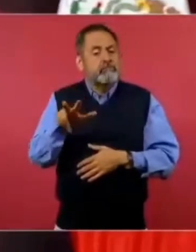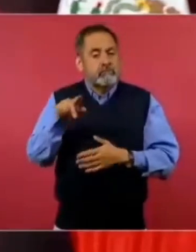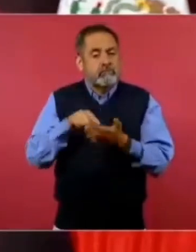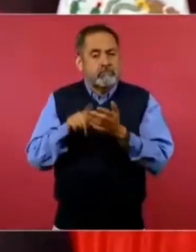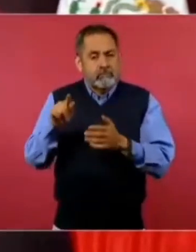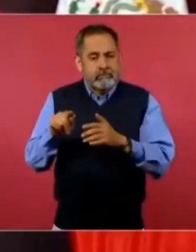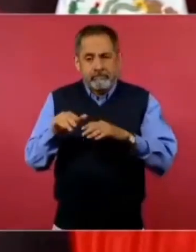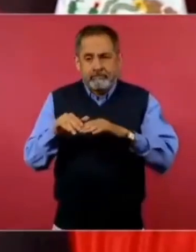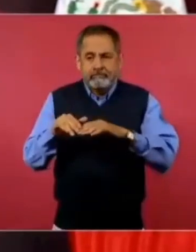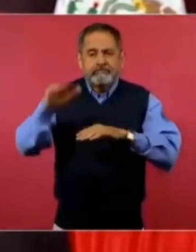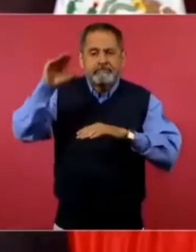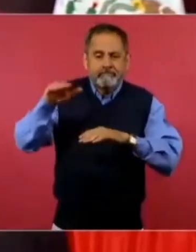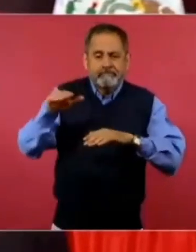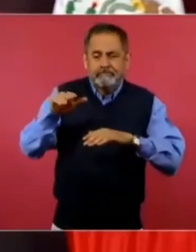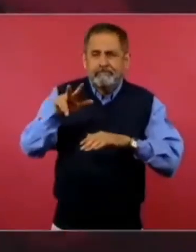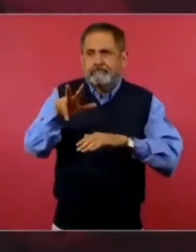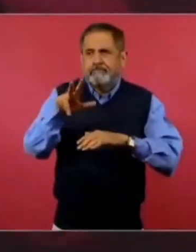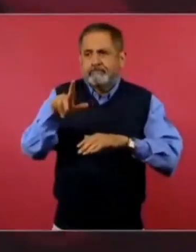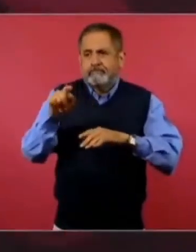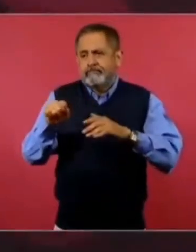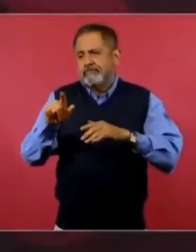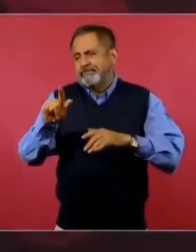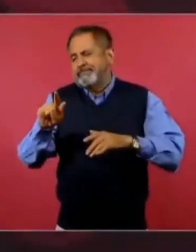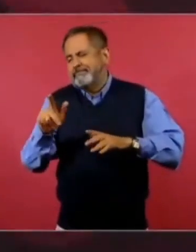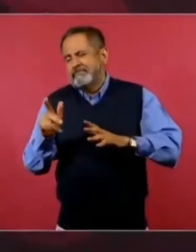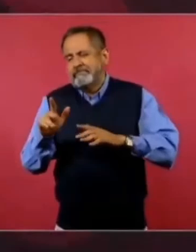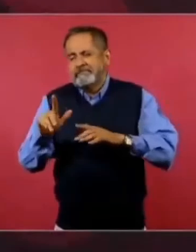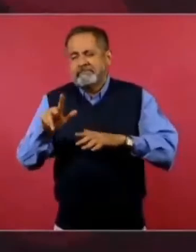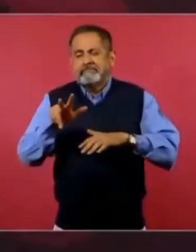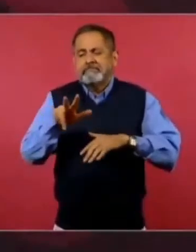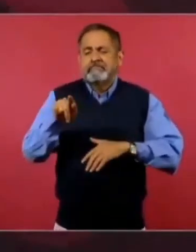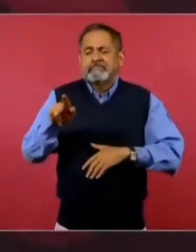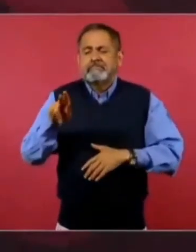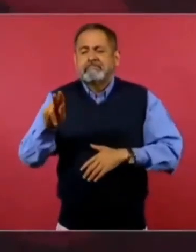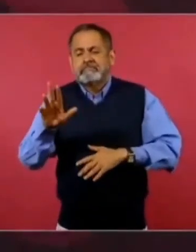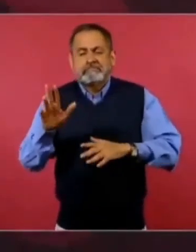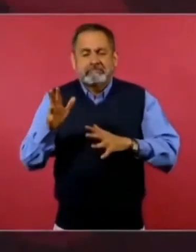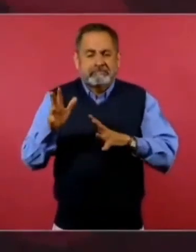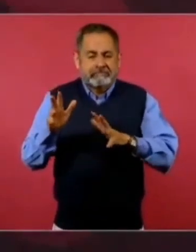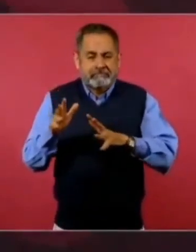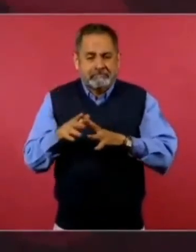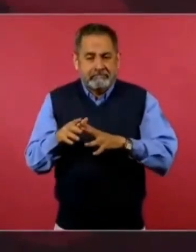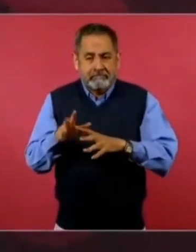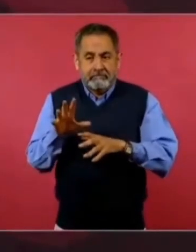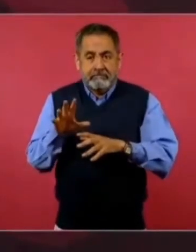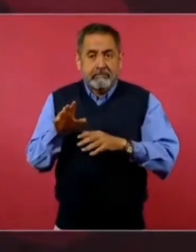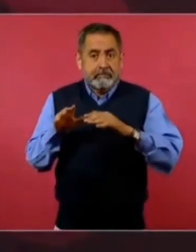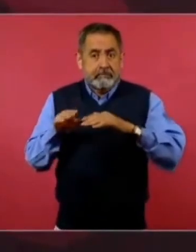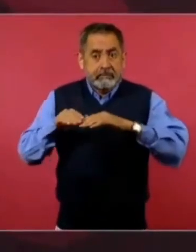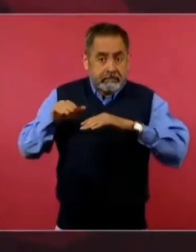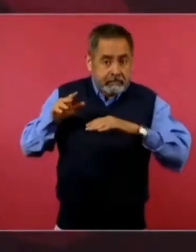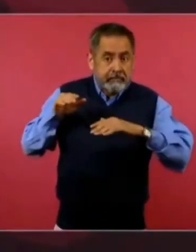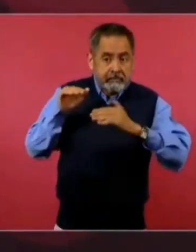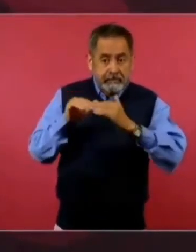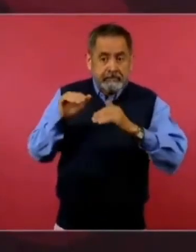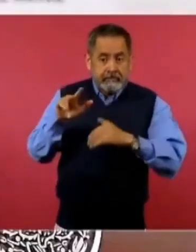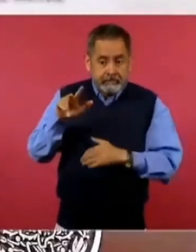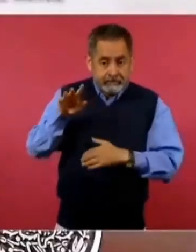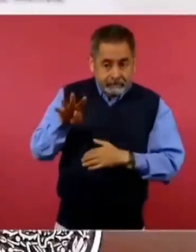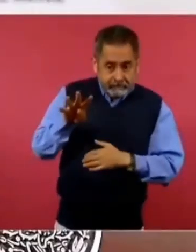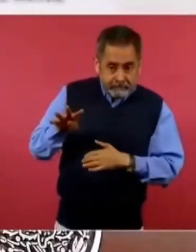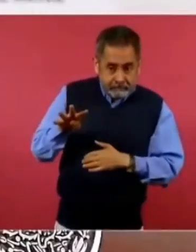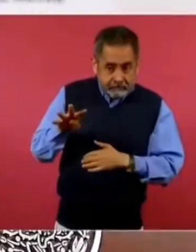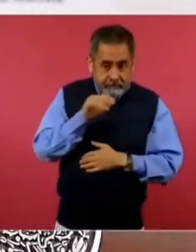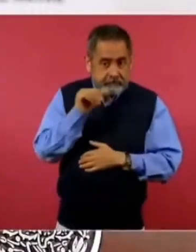pues no pasó de ahí, 18.70, 18.80, no llegó a 19 y